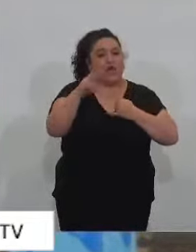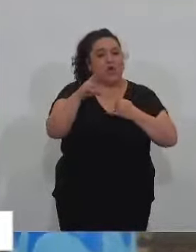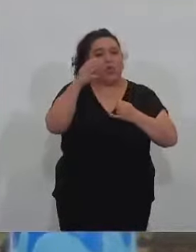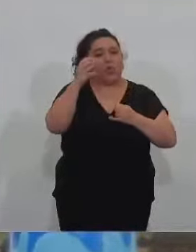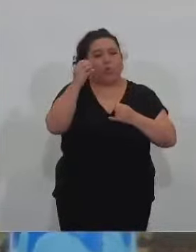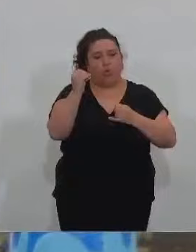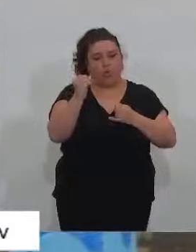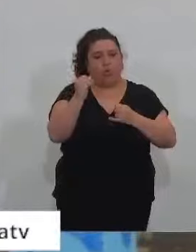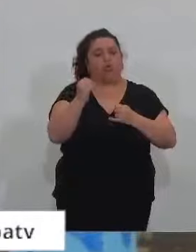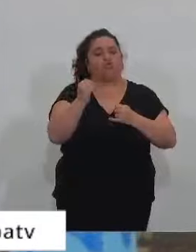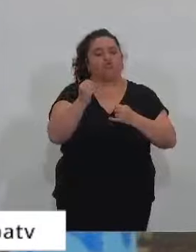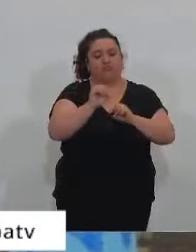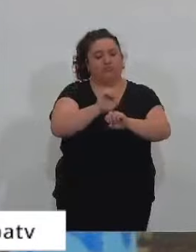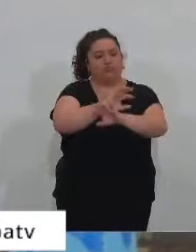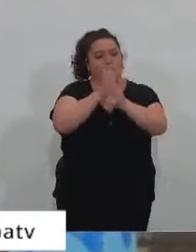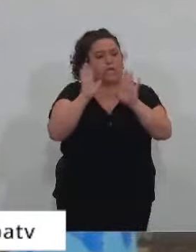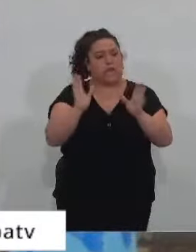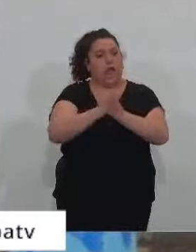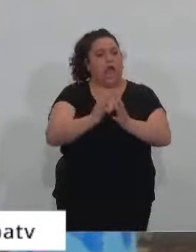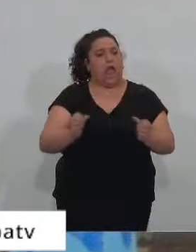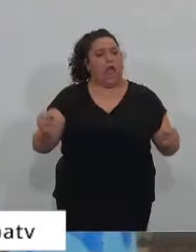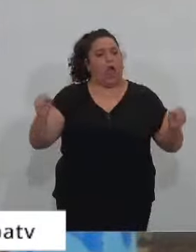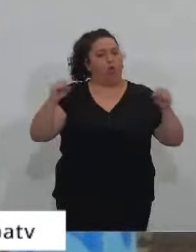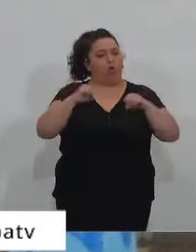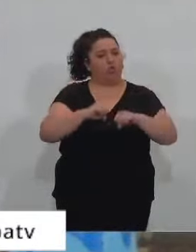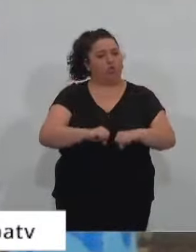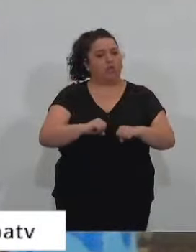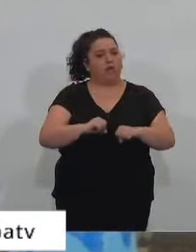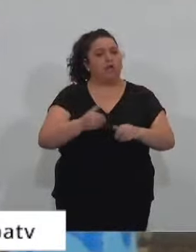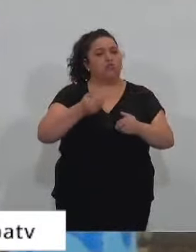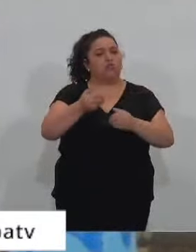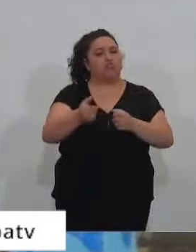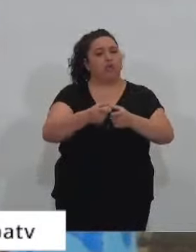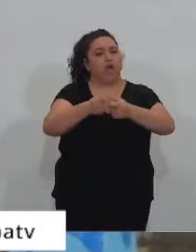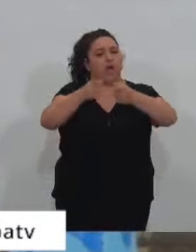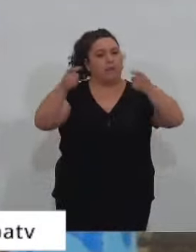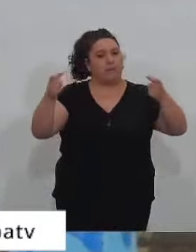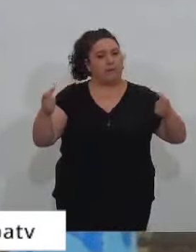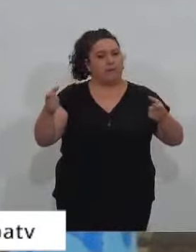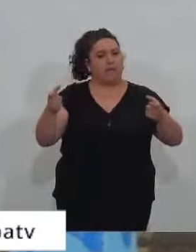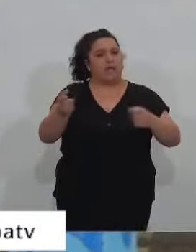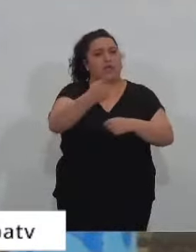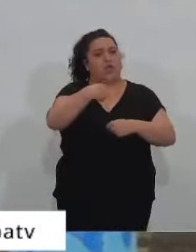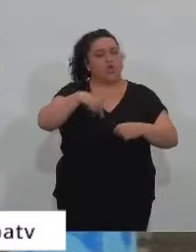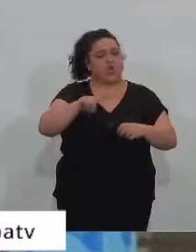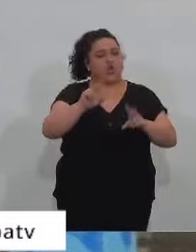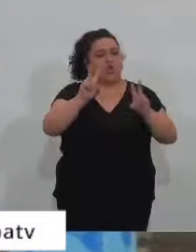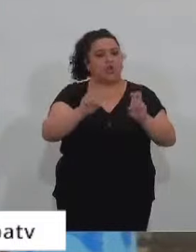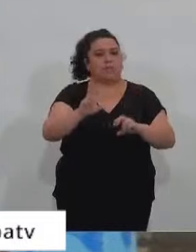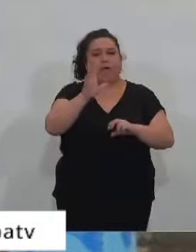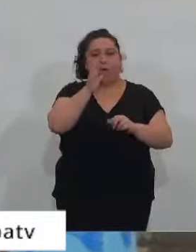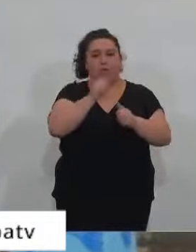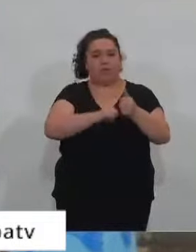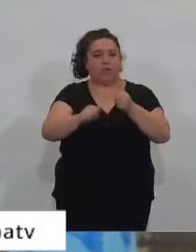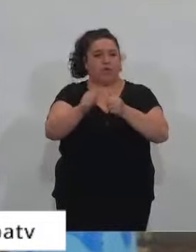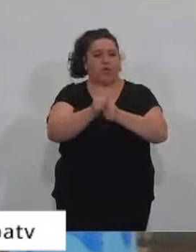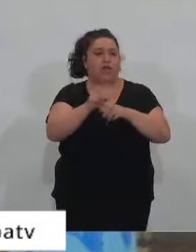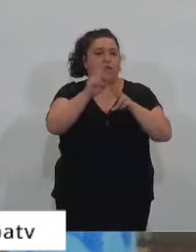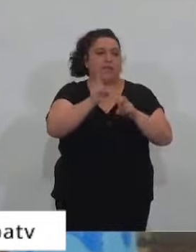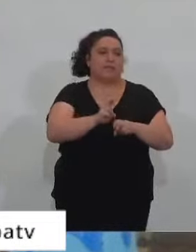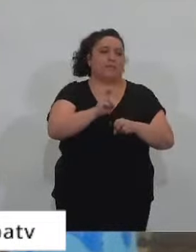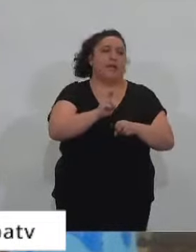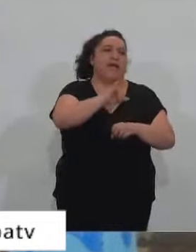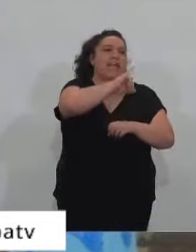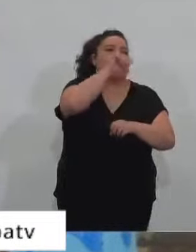van a agrandar. El tema del agua para nosotros es prioritario, pero no solo el agua, son la energía alternativa, son los materiales, son el tema del